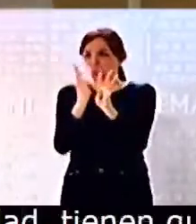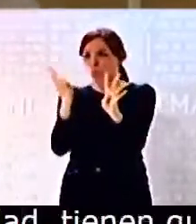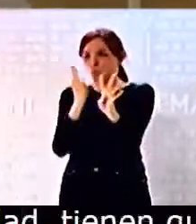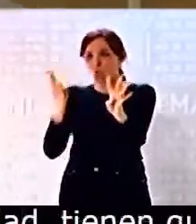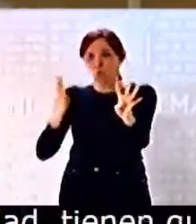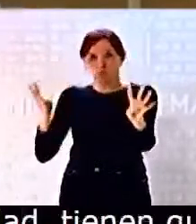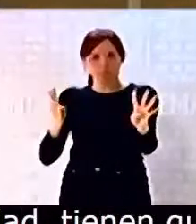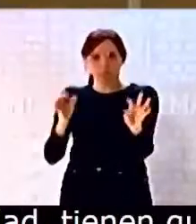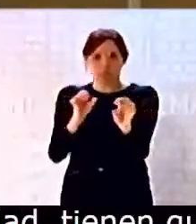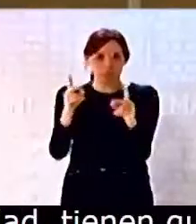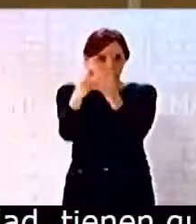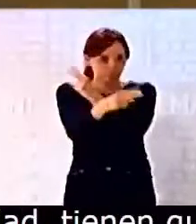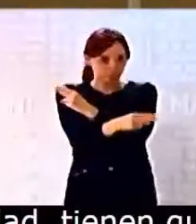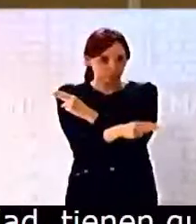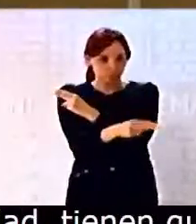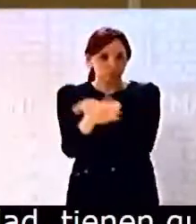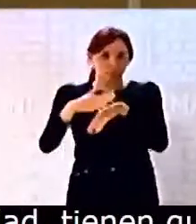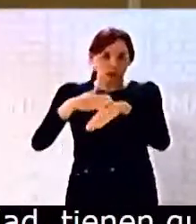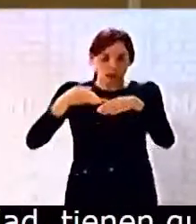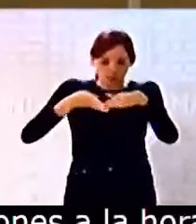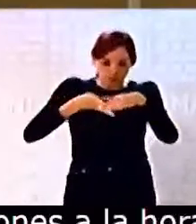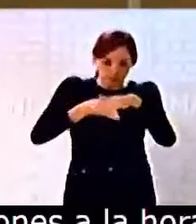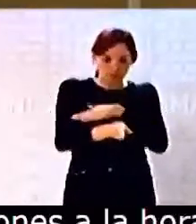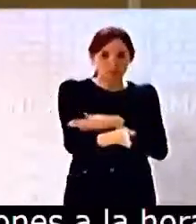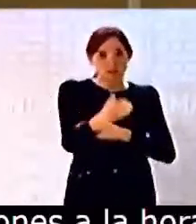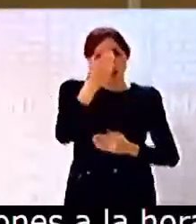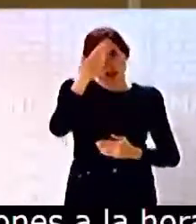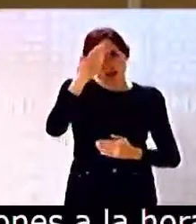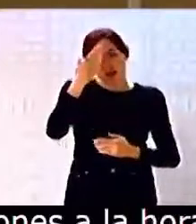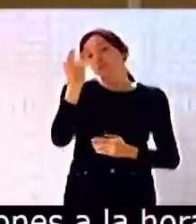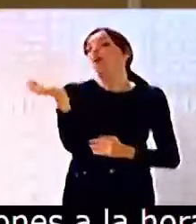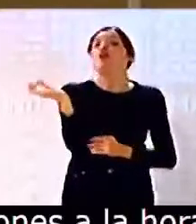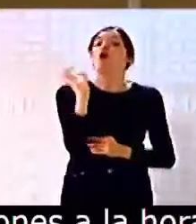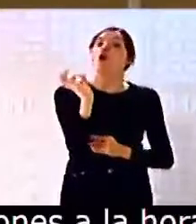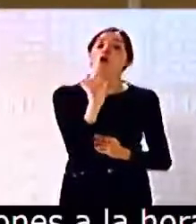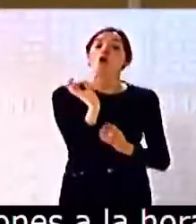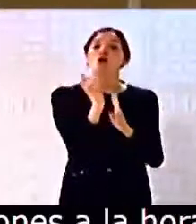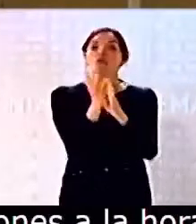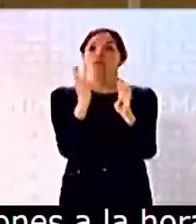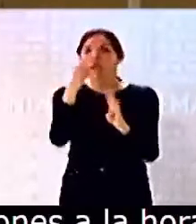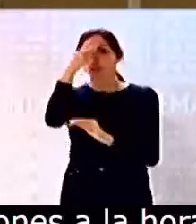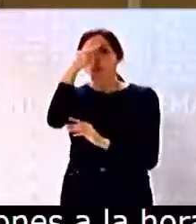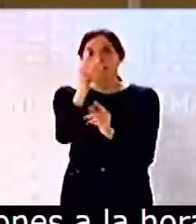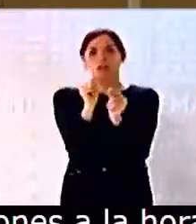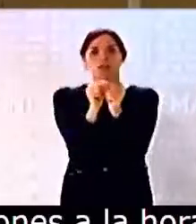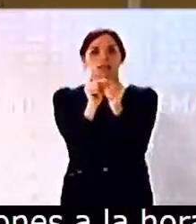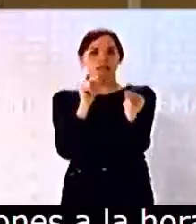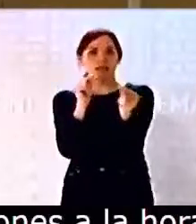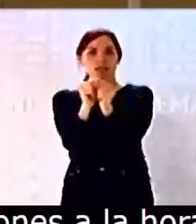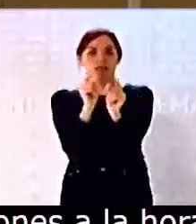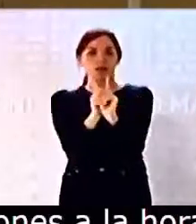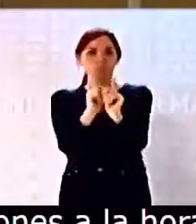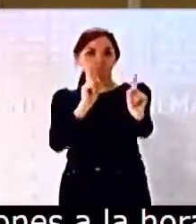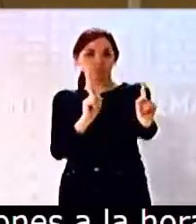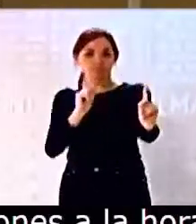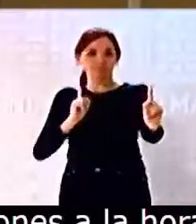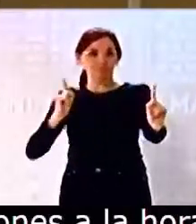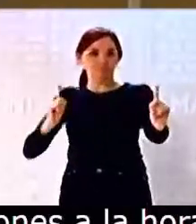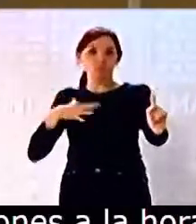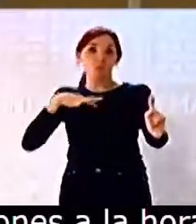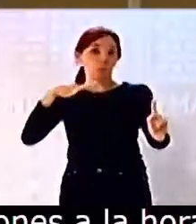a la hora de la entrada o que la fila se puedan respetar distancias de seguridad en la fila,